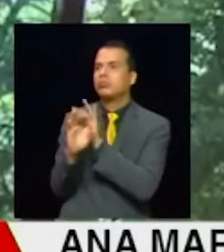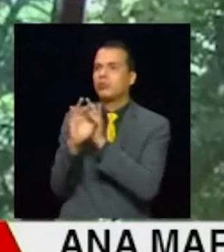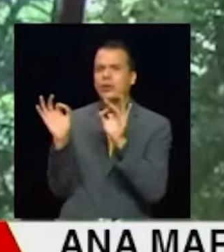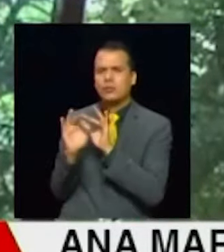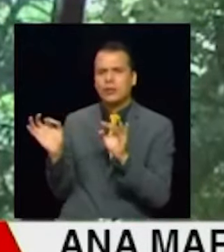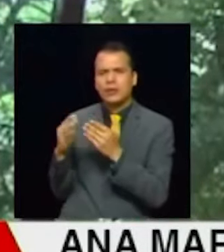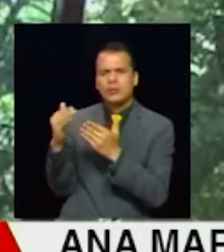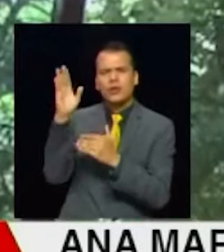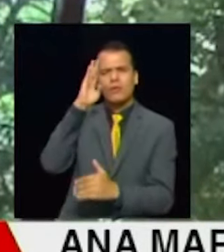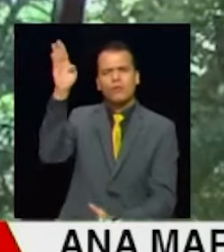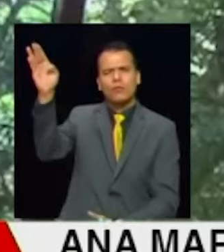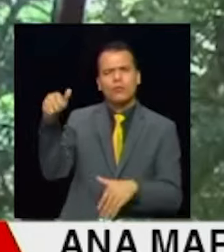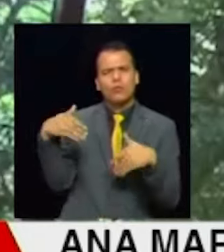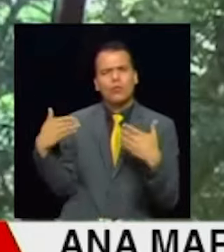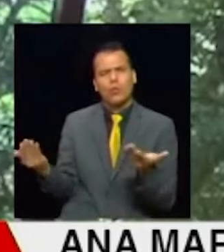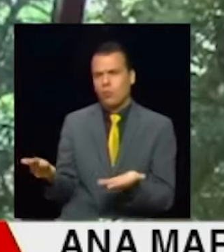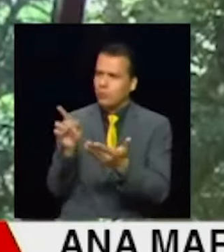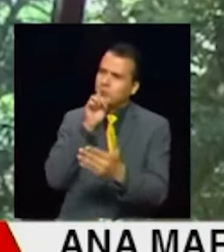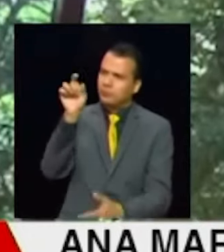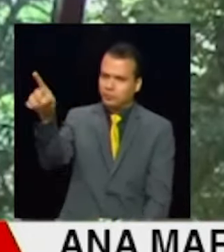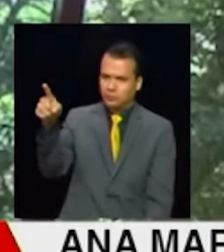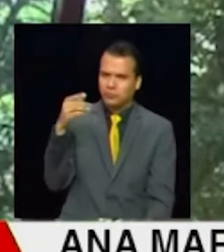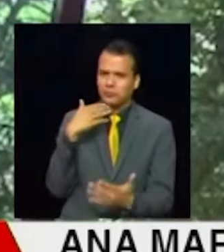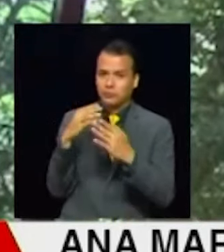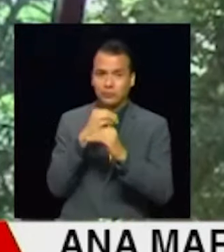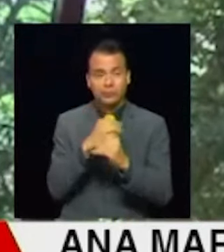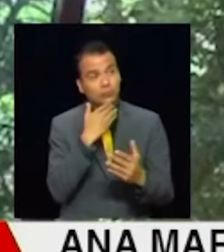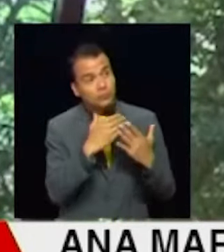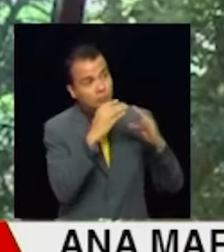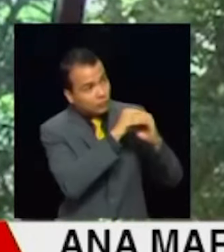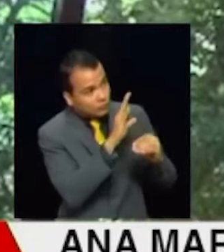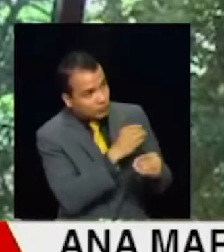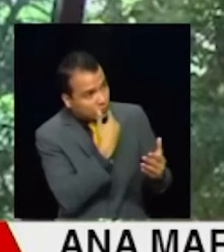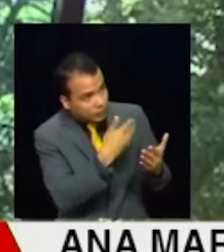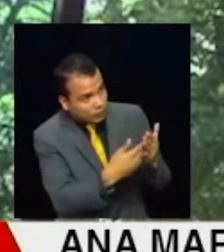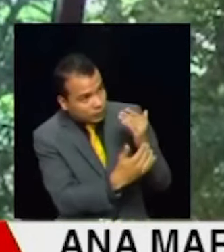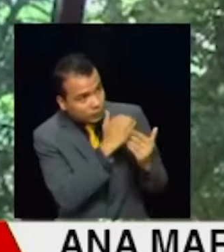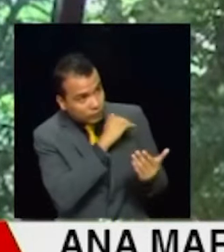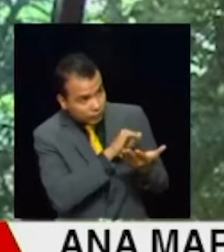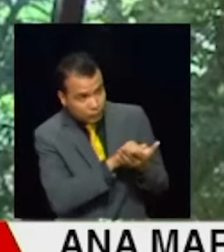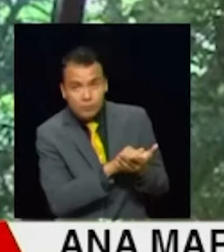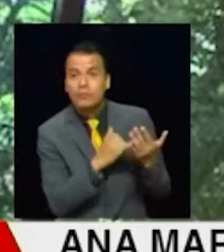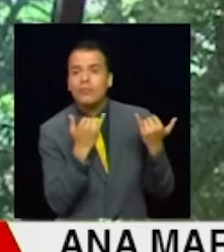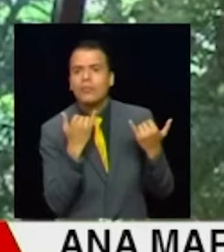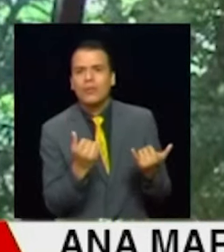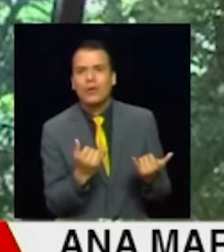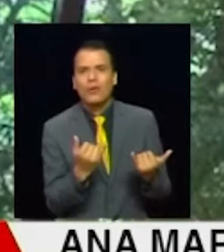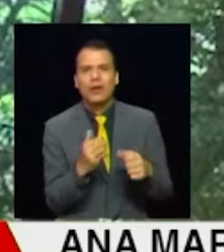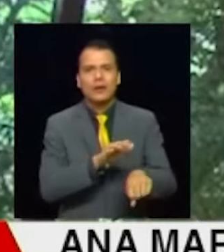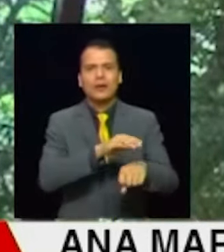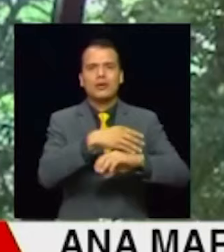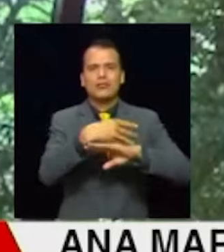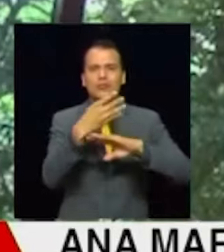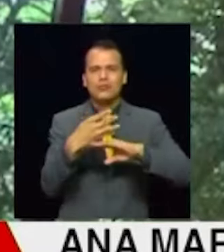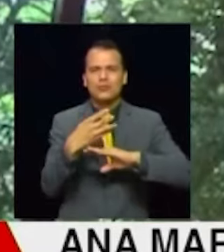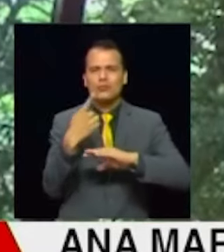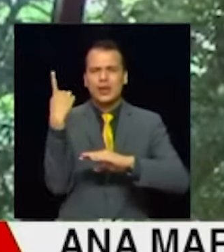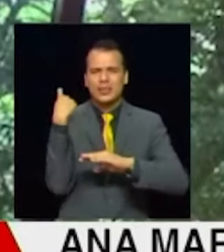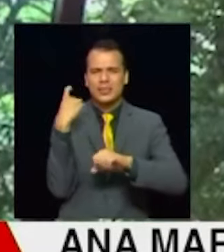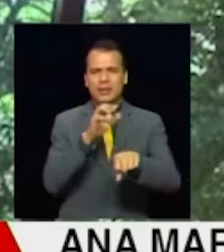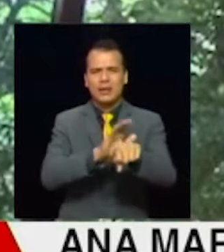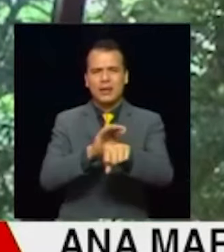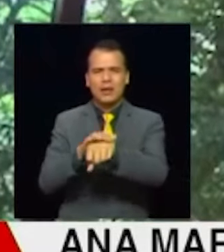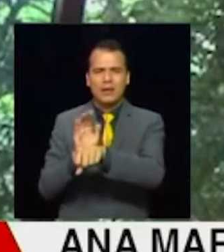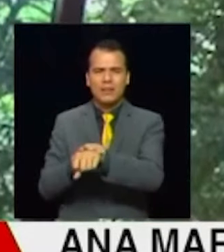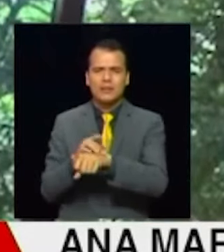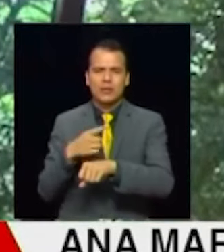los televidentes, y gracias por invitarnos. Bueno, esto que ha sucedido, el anuncio que hizo ayer EPS